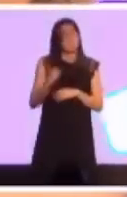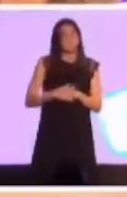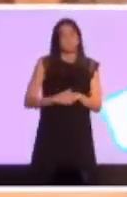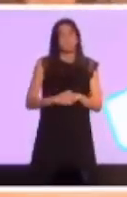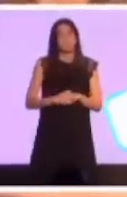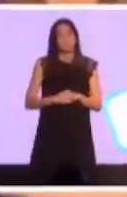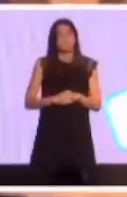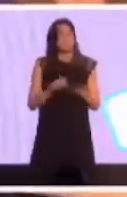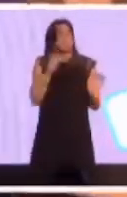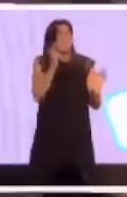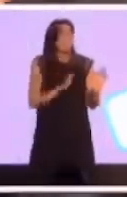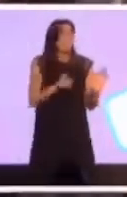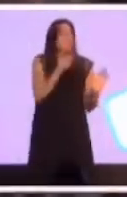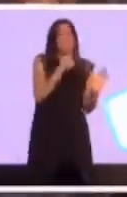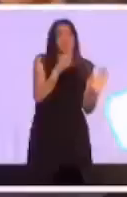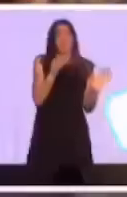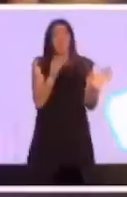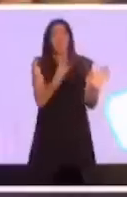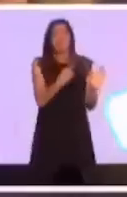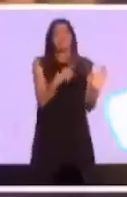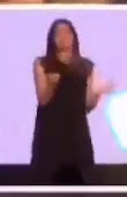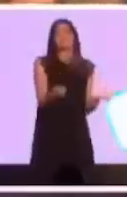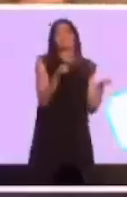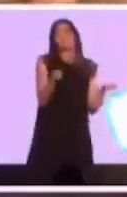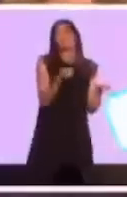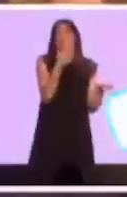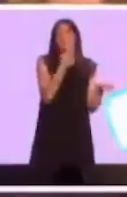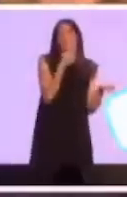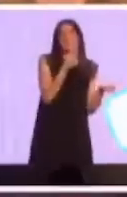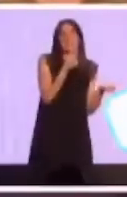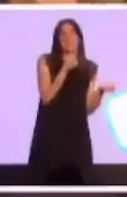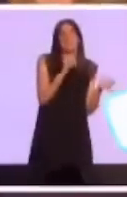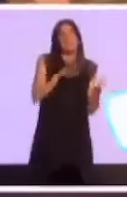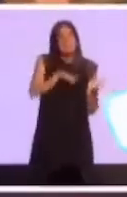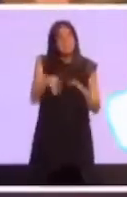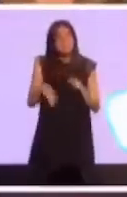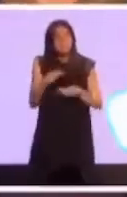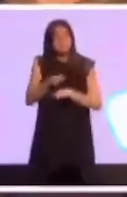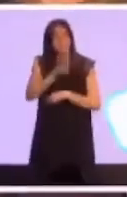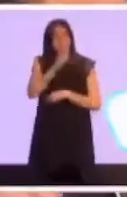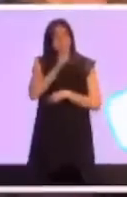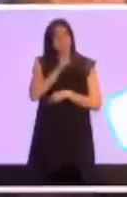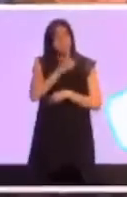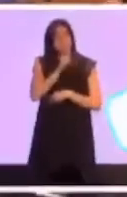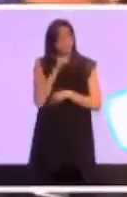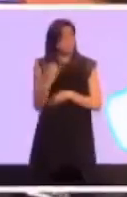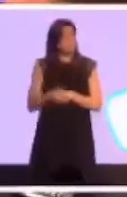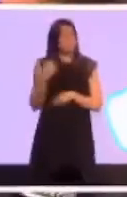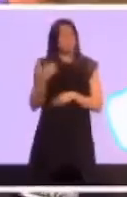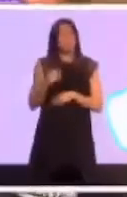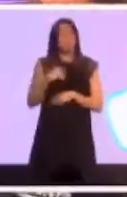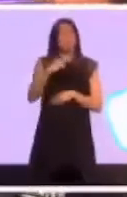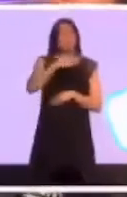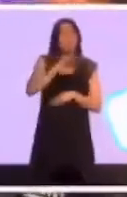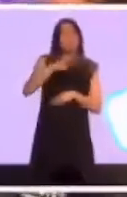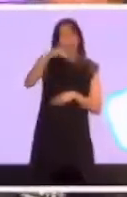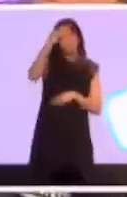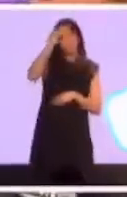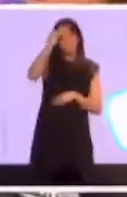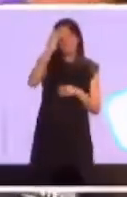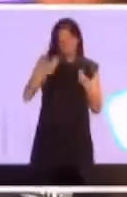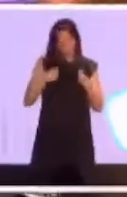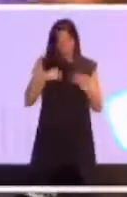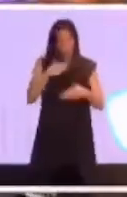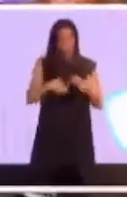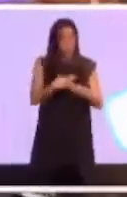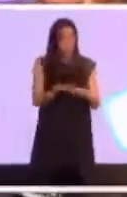parece fácil de decir pero es muy difícil de hacer y quiero que lo penséis en vuestras vidas